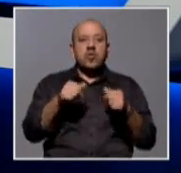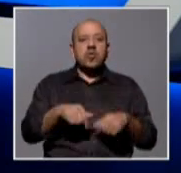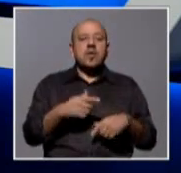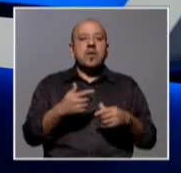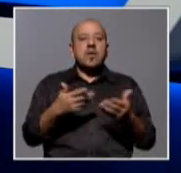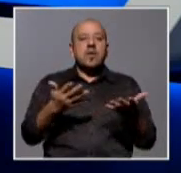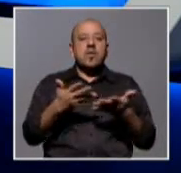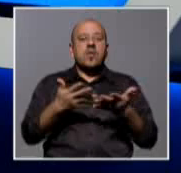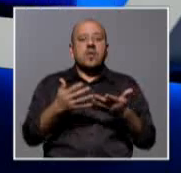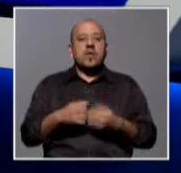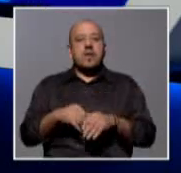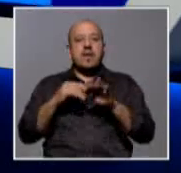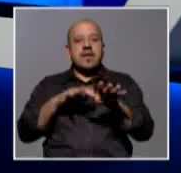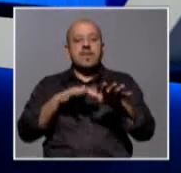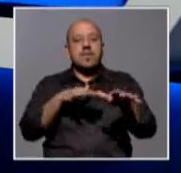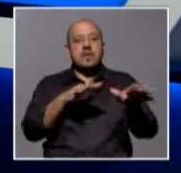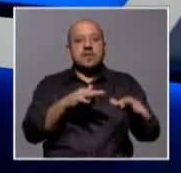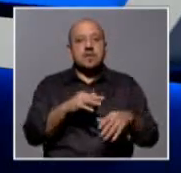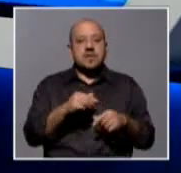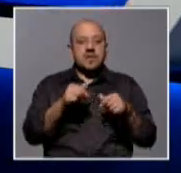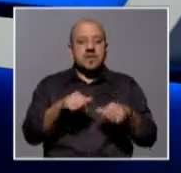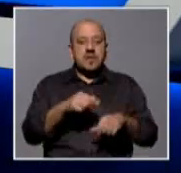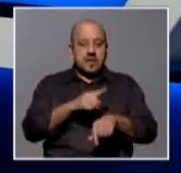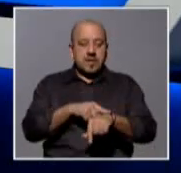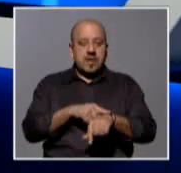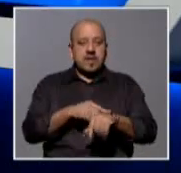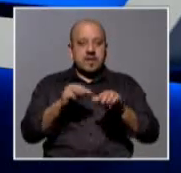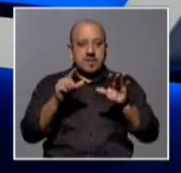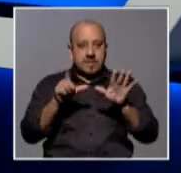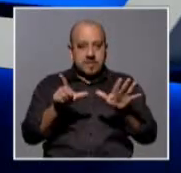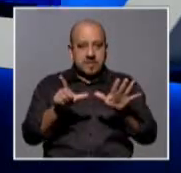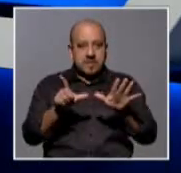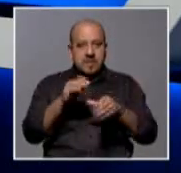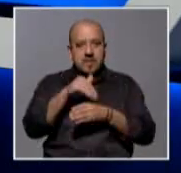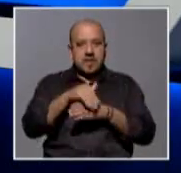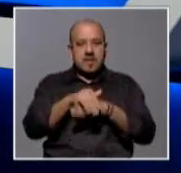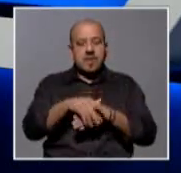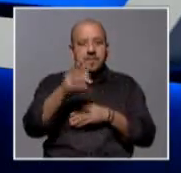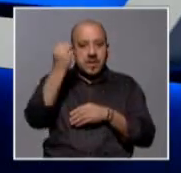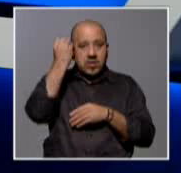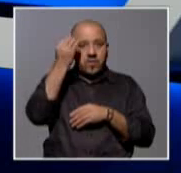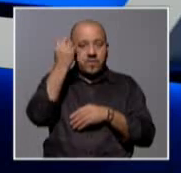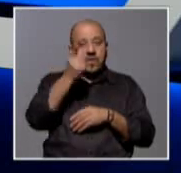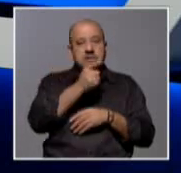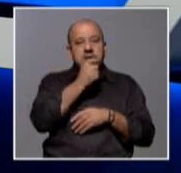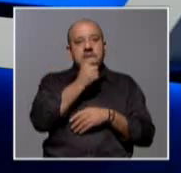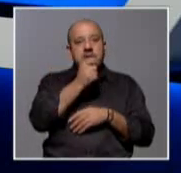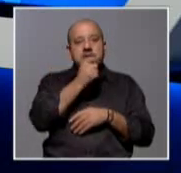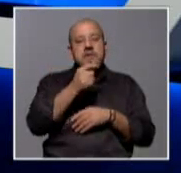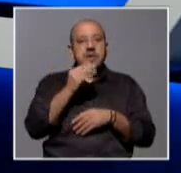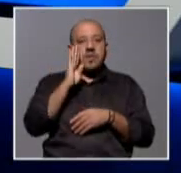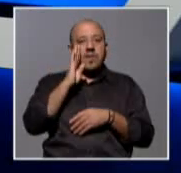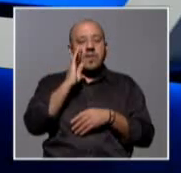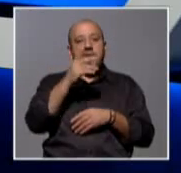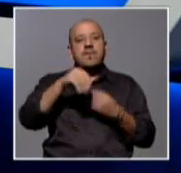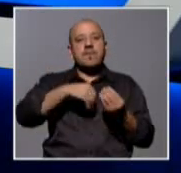sucediendo en la Marcha del Silencio, y a partir de las 19 horas nos sumamos a la conferencia de prensa de madres y familiares de